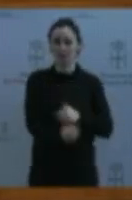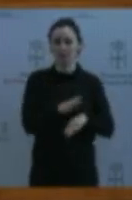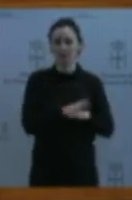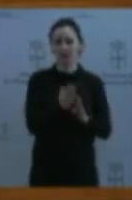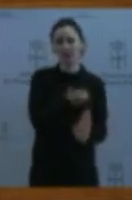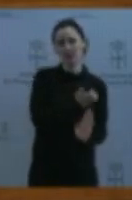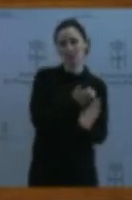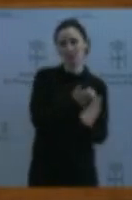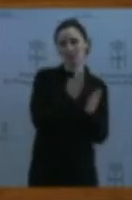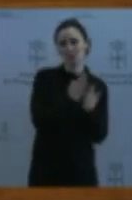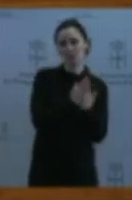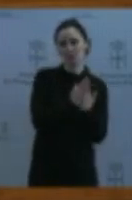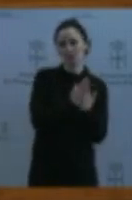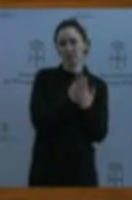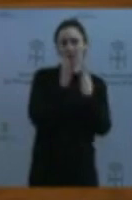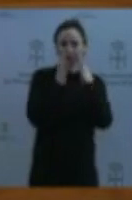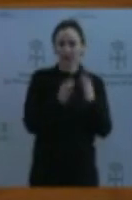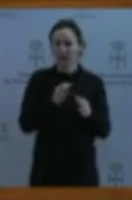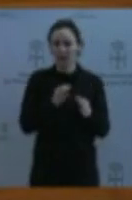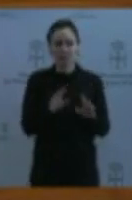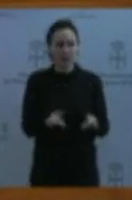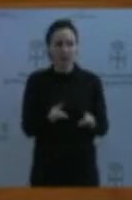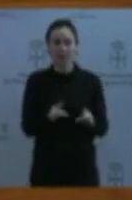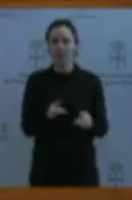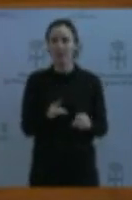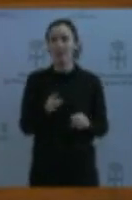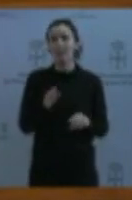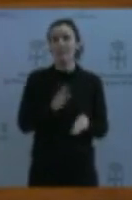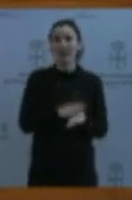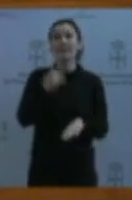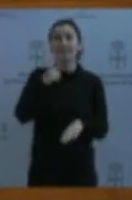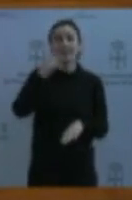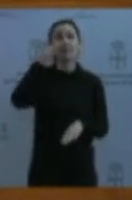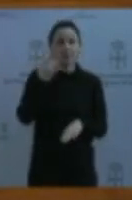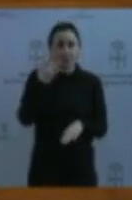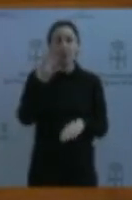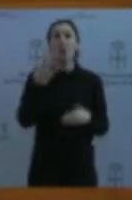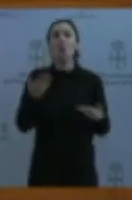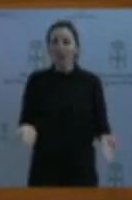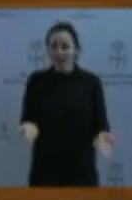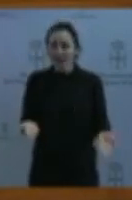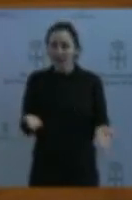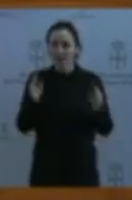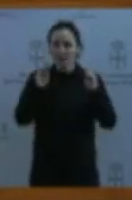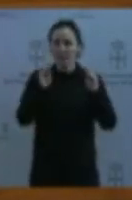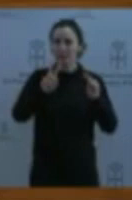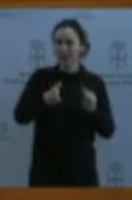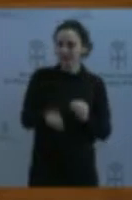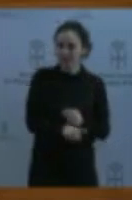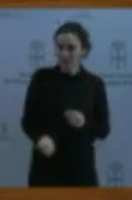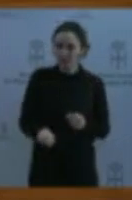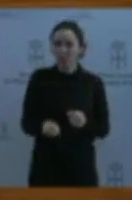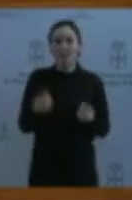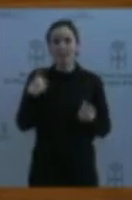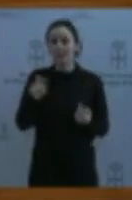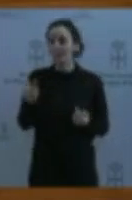para saber el efecto neto de esa formación. Hay que saber qué pasa con esa persona antes y después del curso y qué